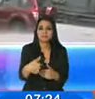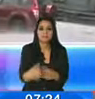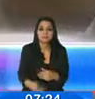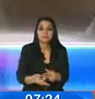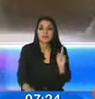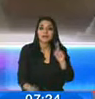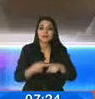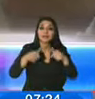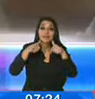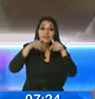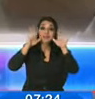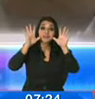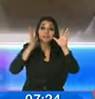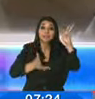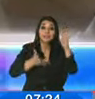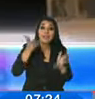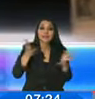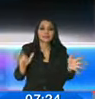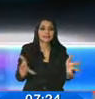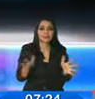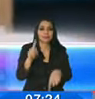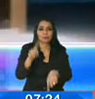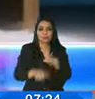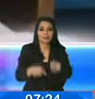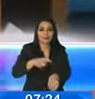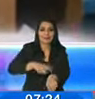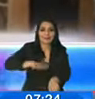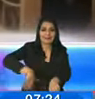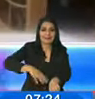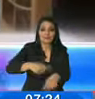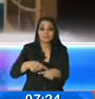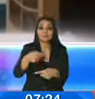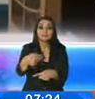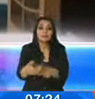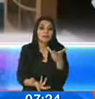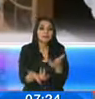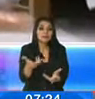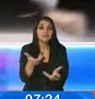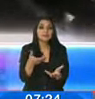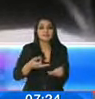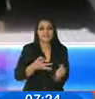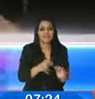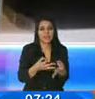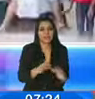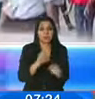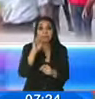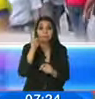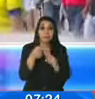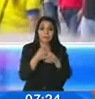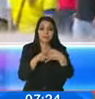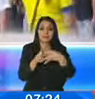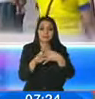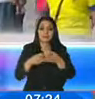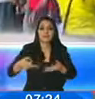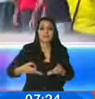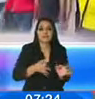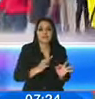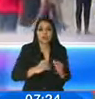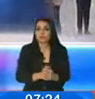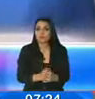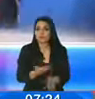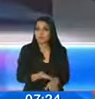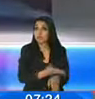gobierno de que se haga la consulta popular en diciembre. Lo más probable es que se haga en febrero, la primera semana de febrero, si es que no